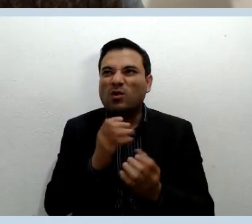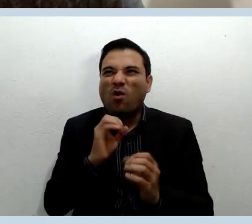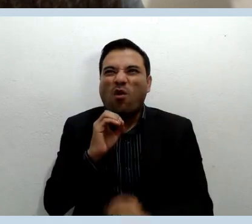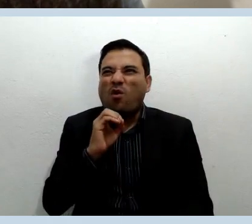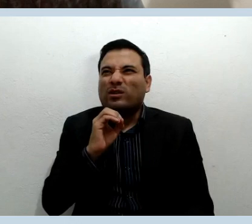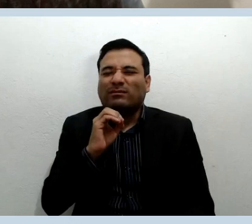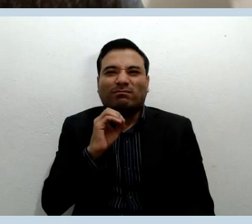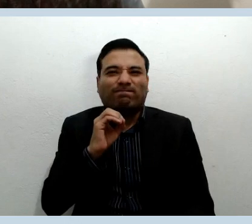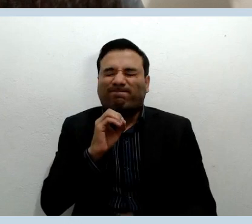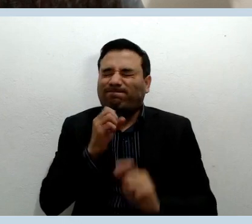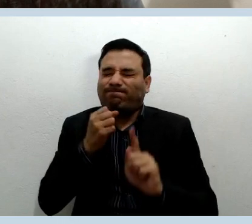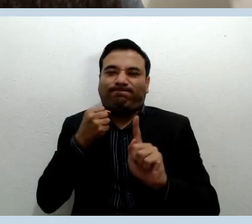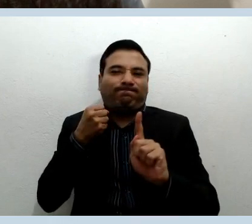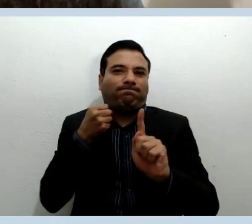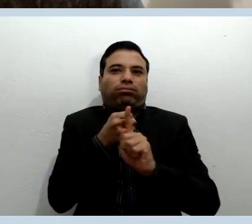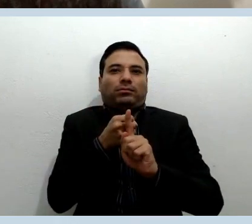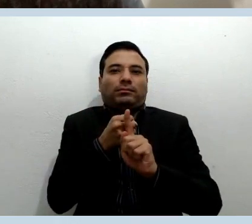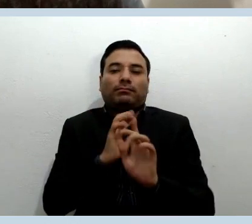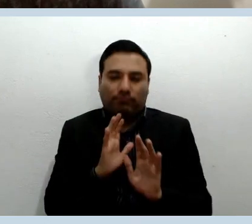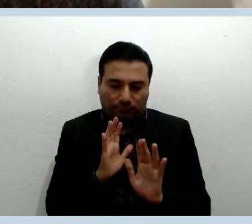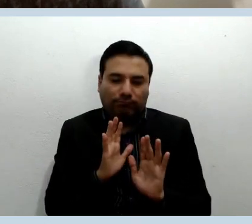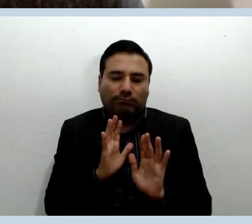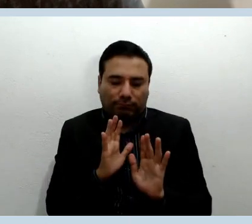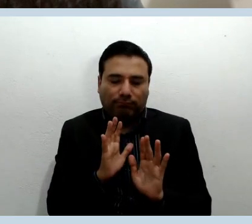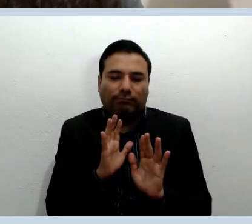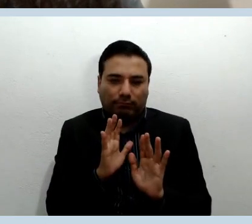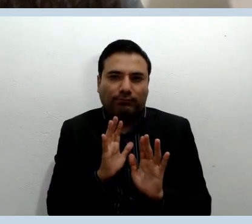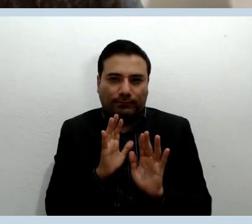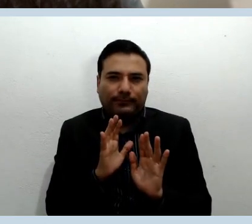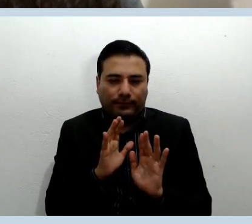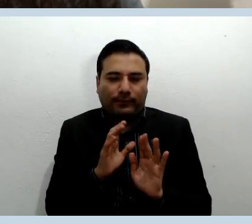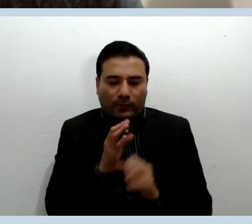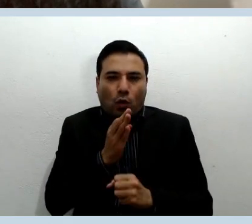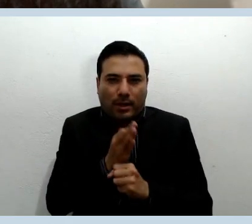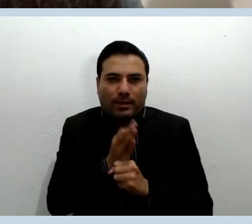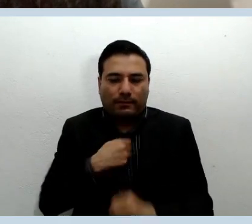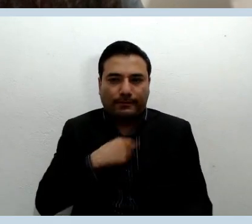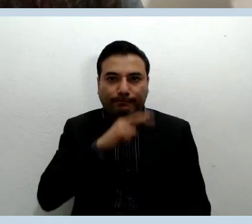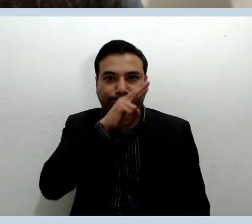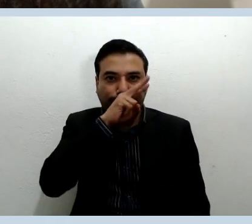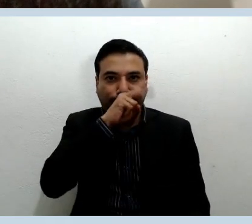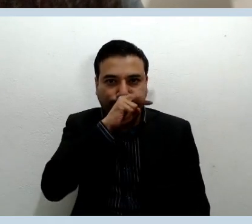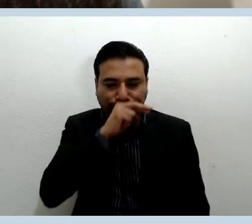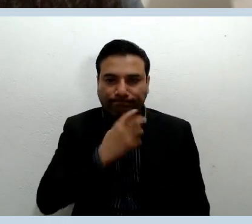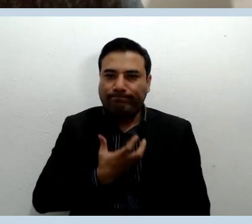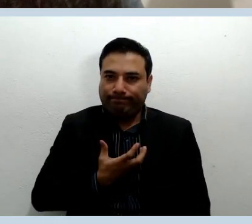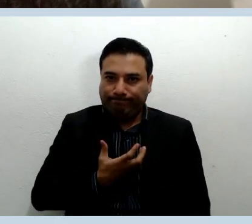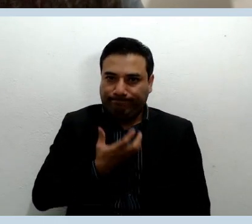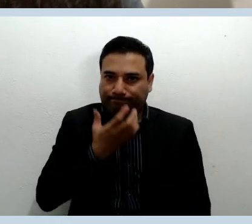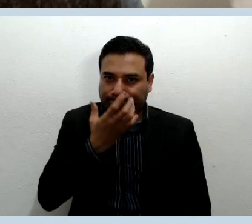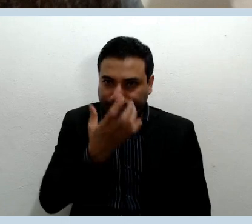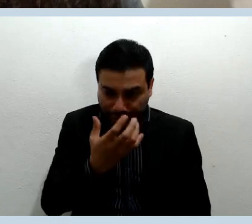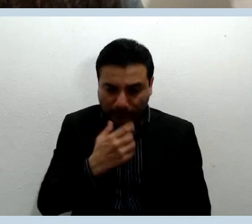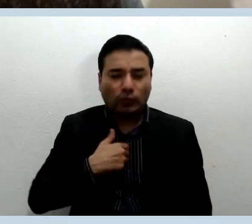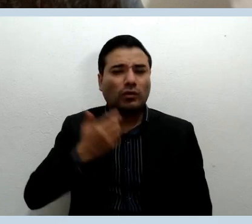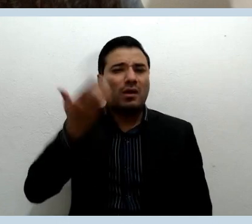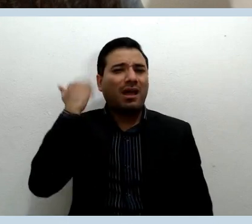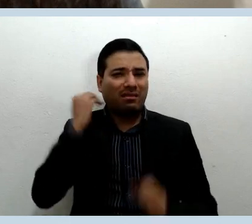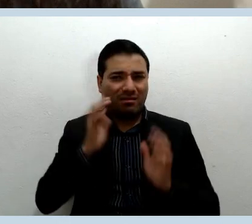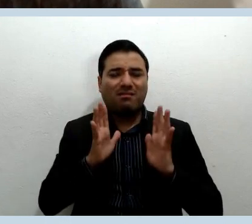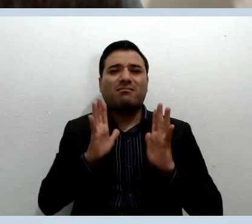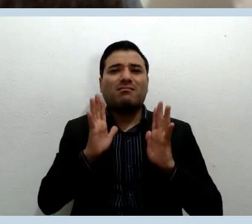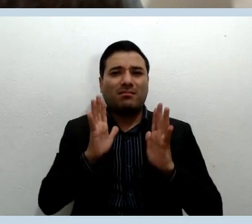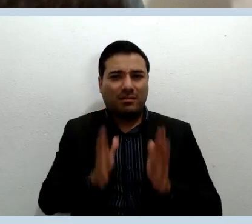y yo Les propongo Bueno les externo esta esta preocupación de que eh yo había notado y sigo